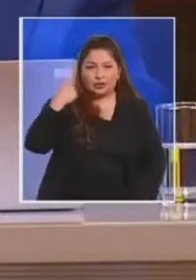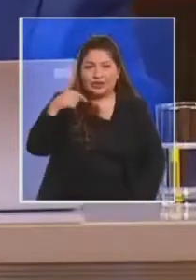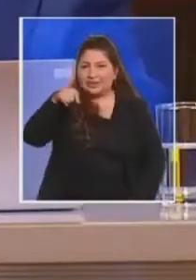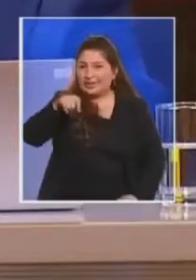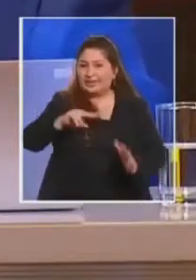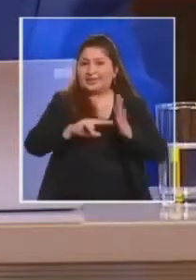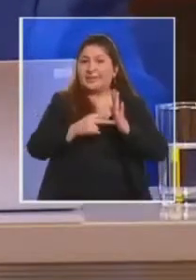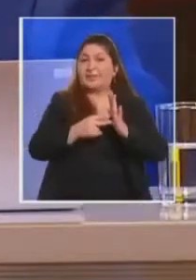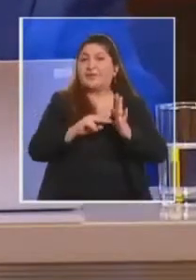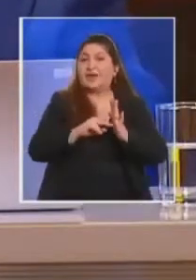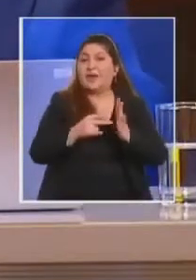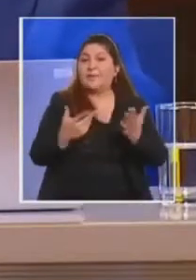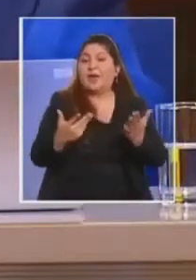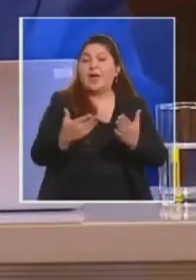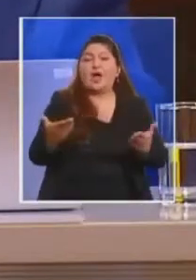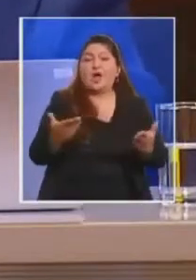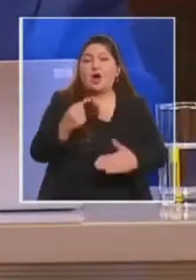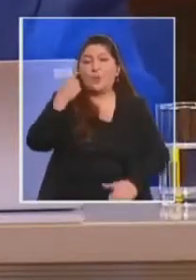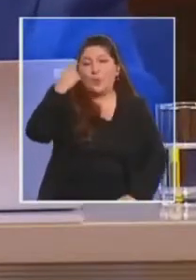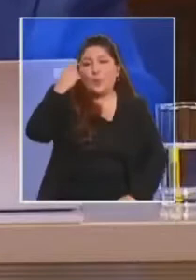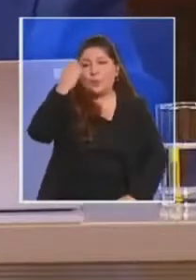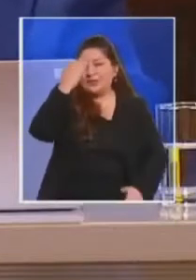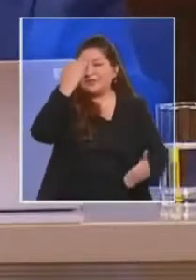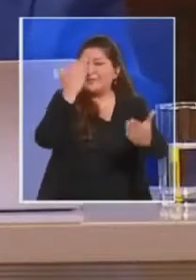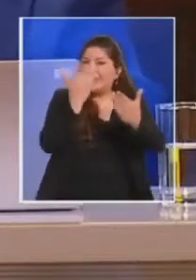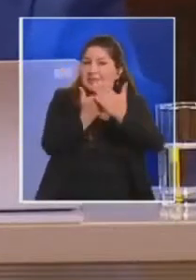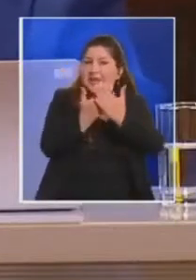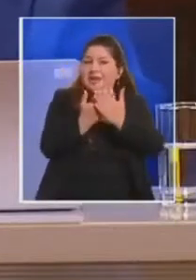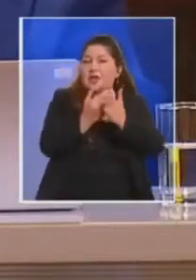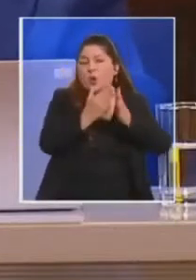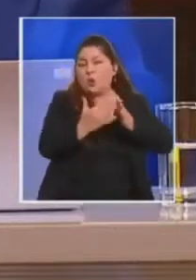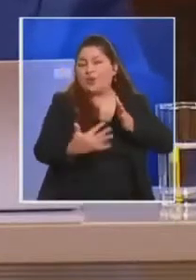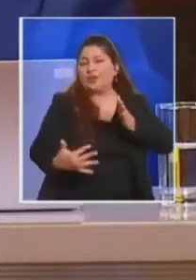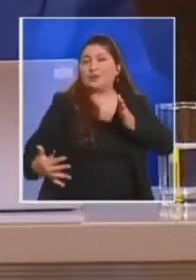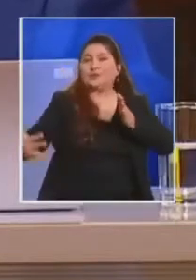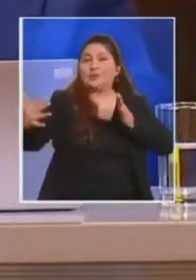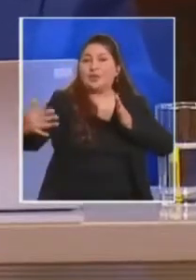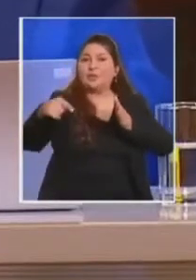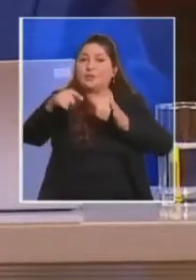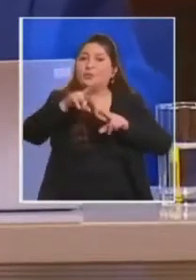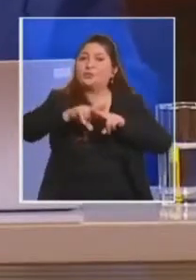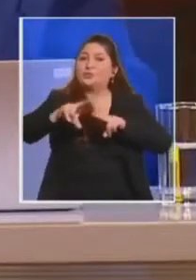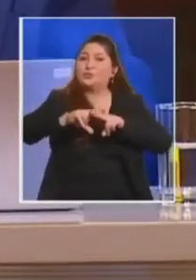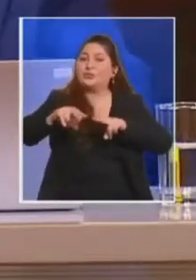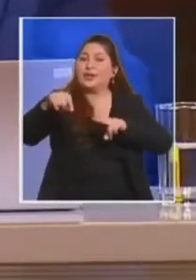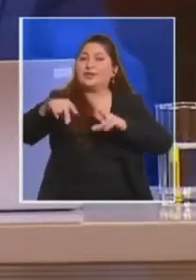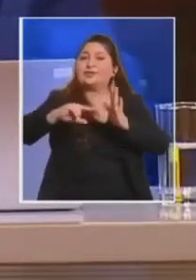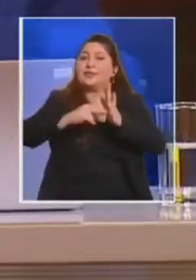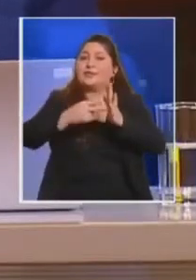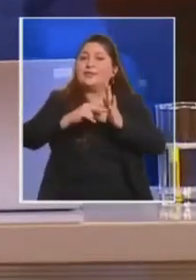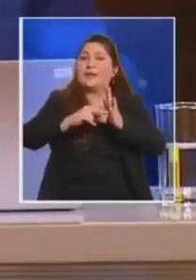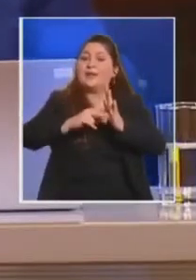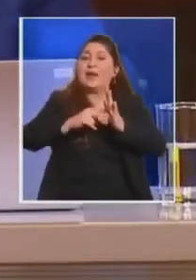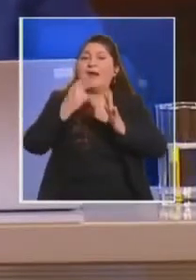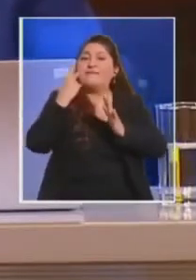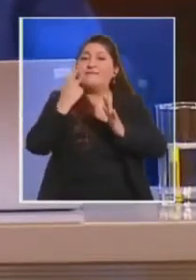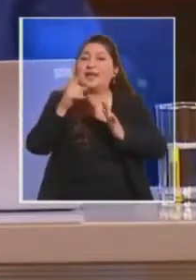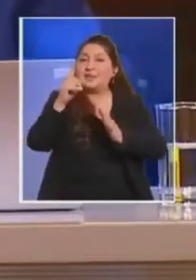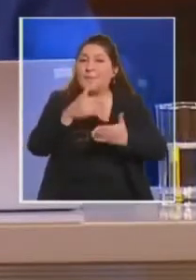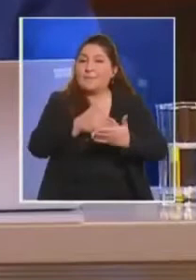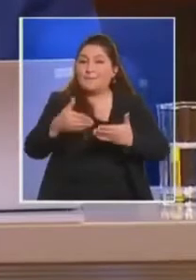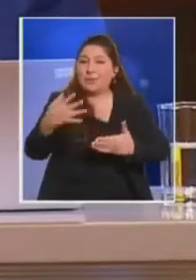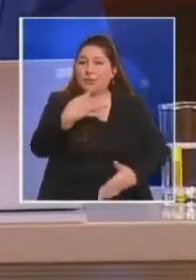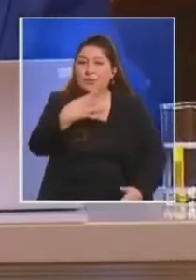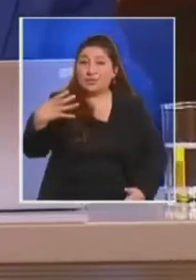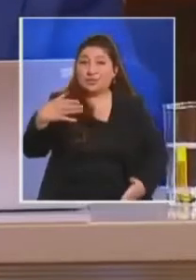está consciente, ¿cómo piensa enfrentarlo y en cuánto tiempo va a resolver el problema para ver que esos 1.400.000 niños